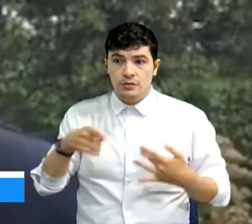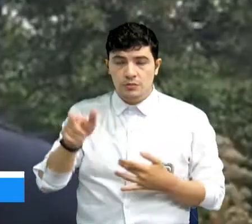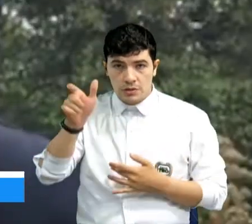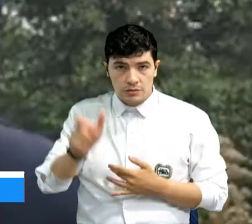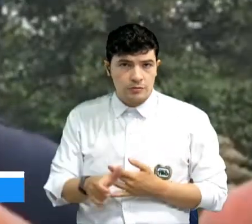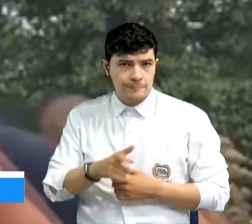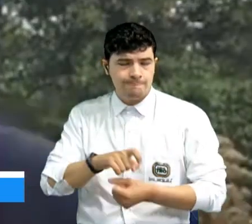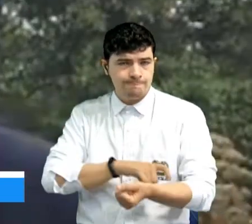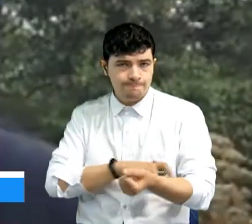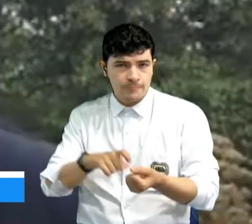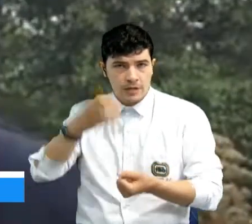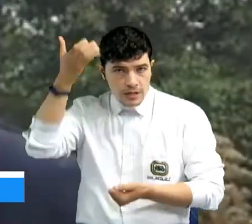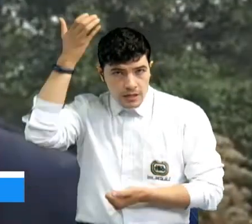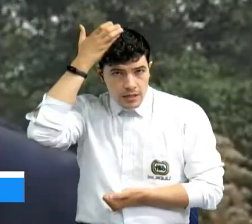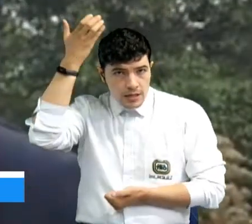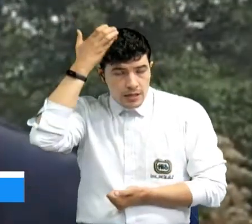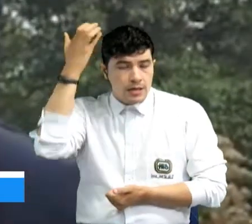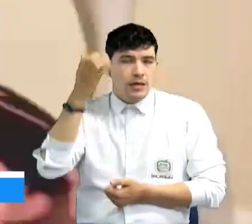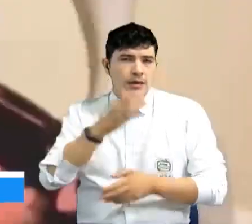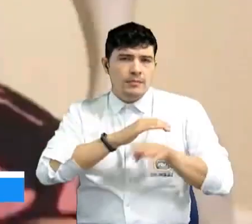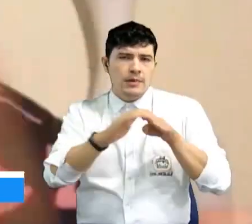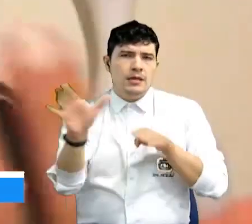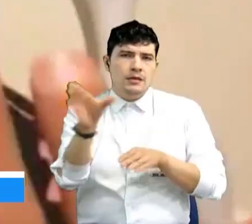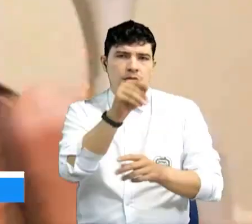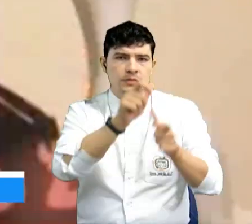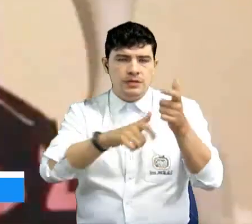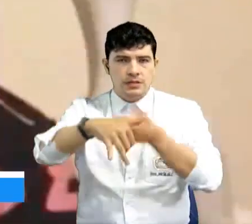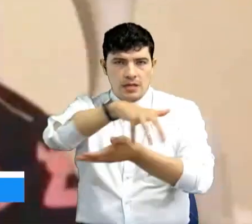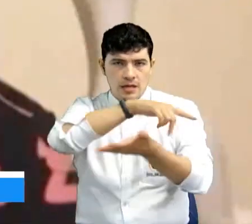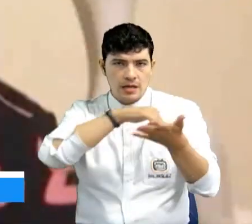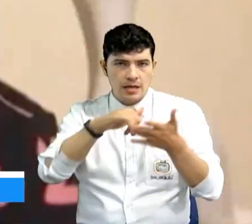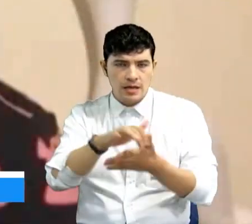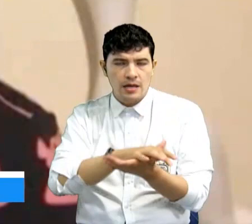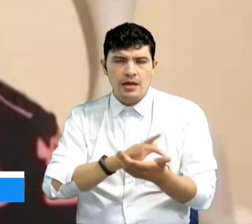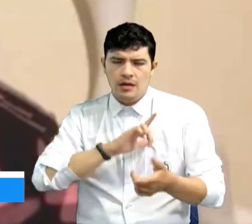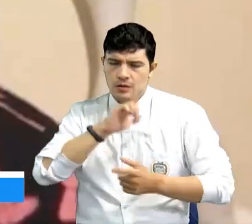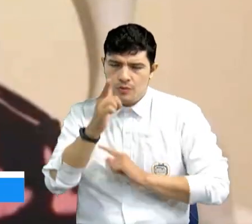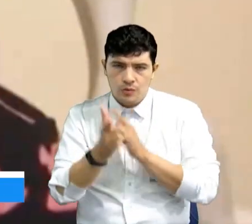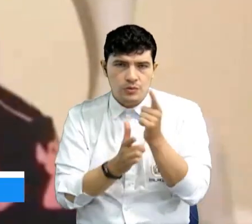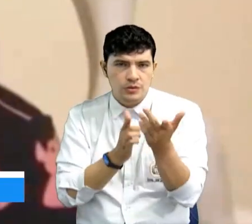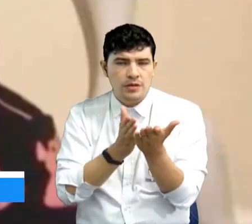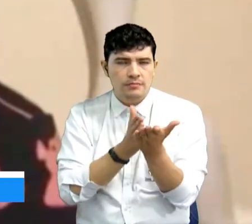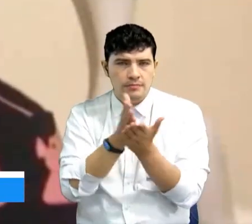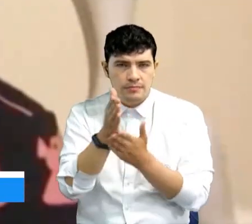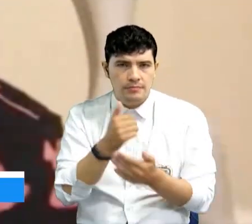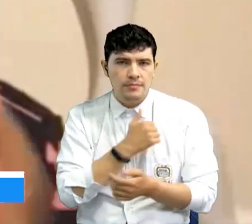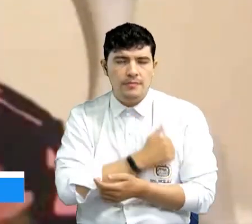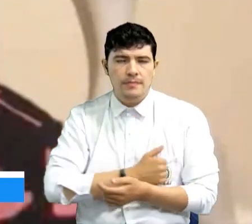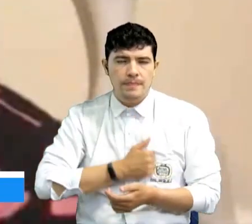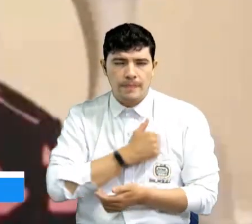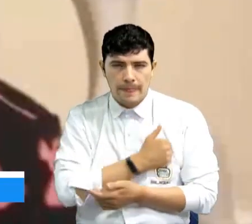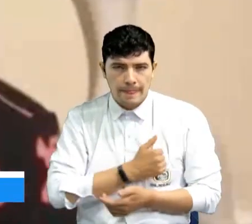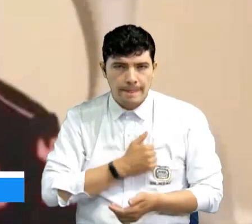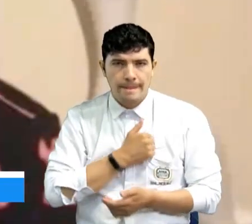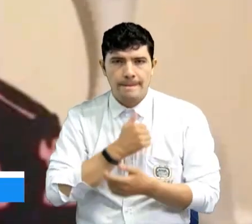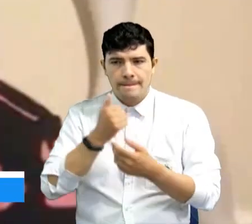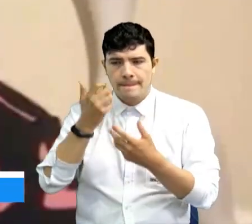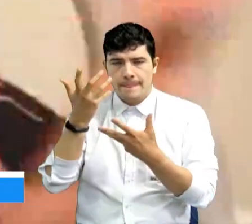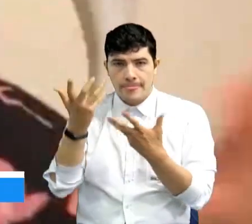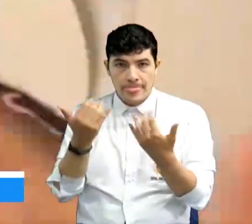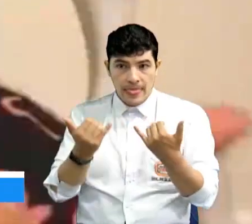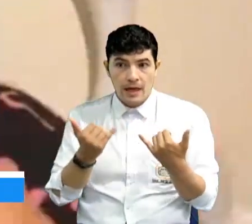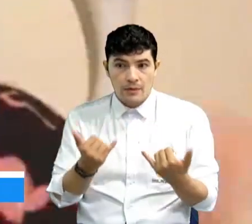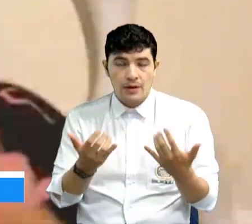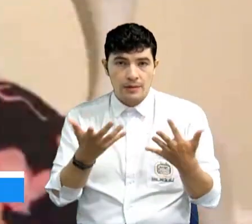santandereanos a no bajar la guardia mi mensaje para todos los santanderinos por favor nuestro de la gente ahora